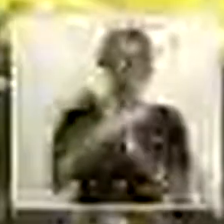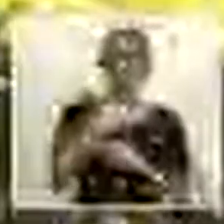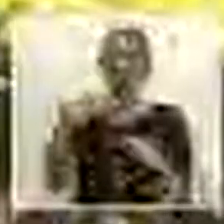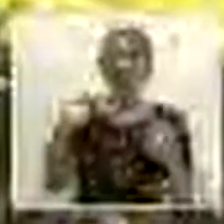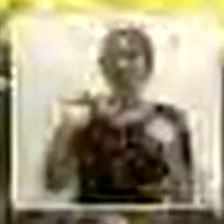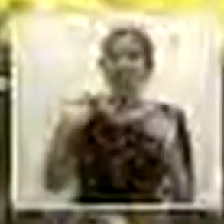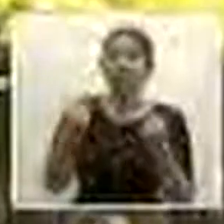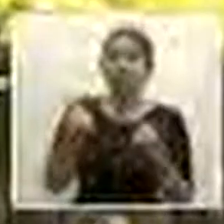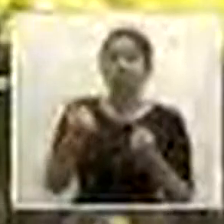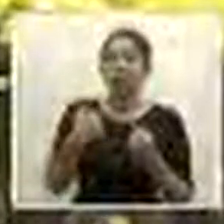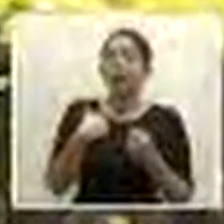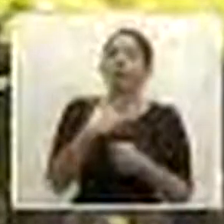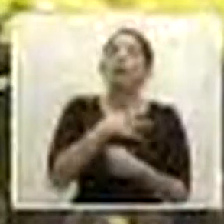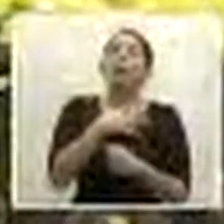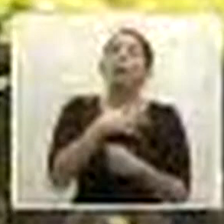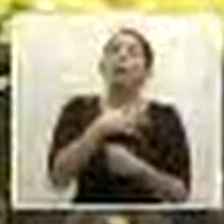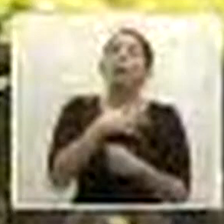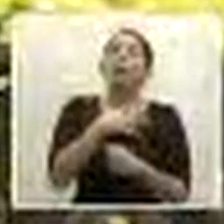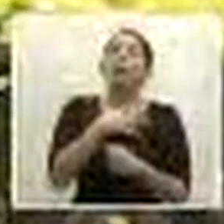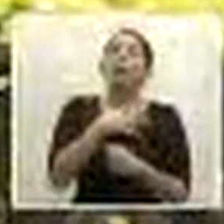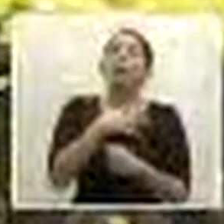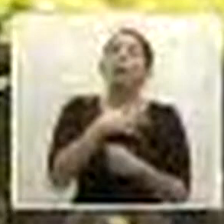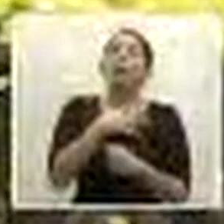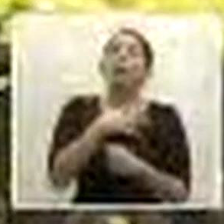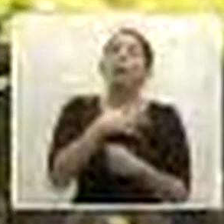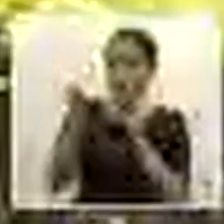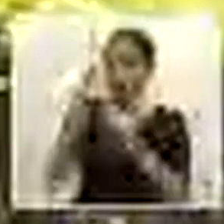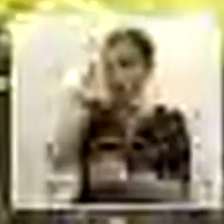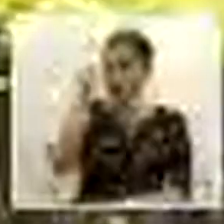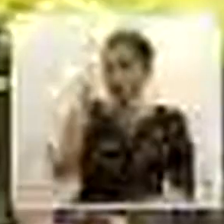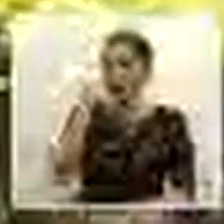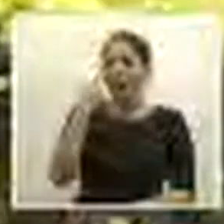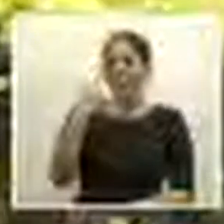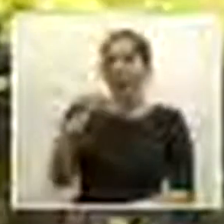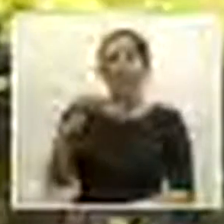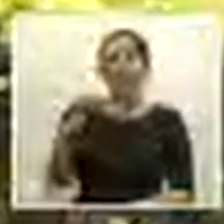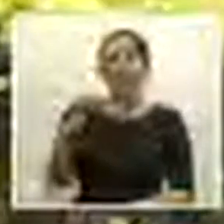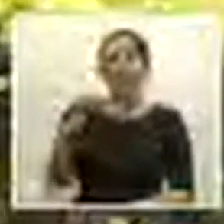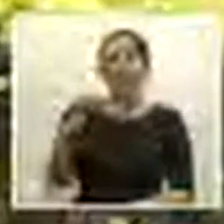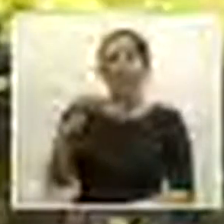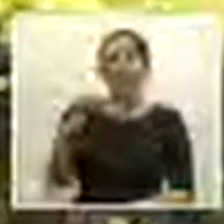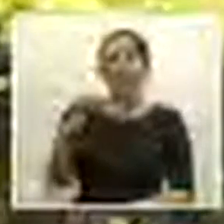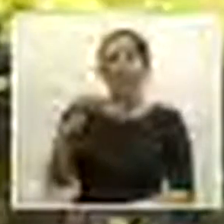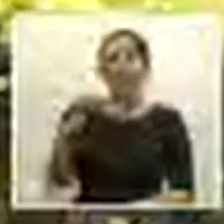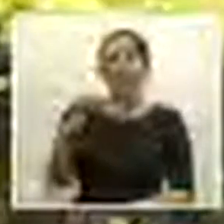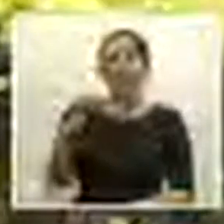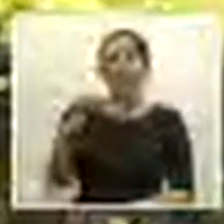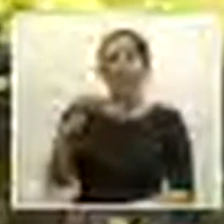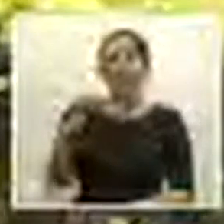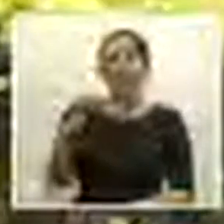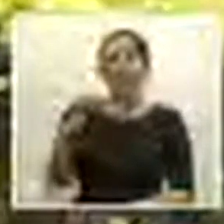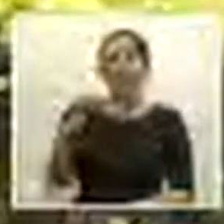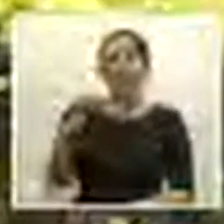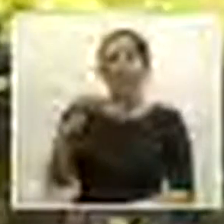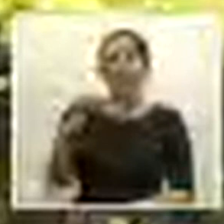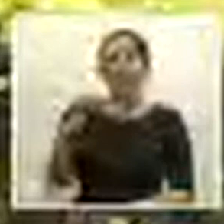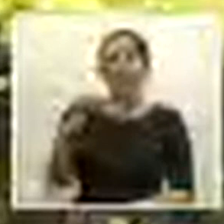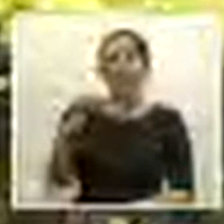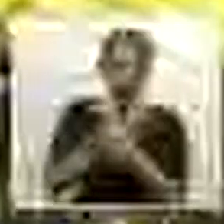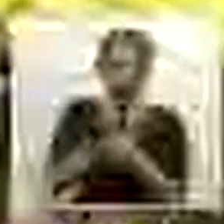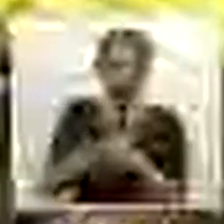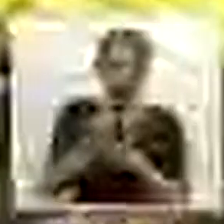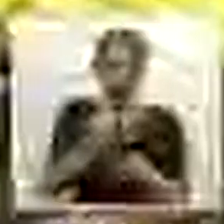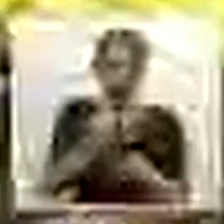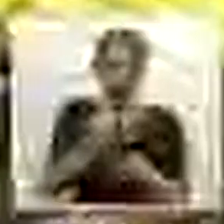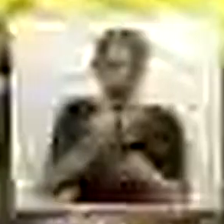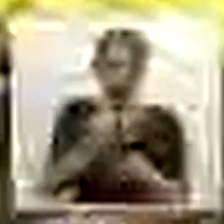de Salud, y me gustaría reutilizar esta analogía porque parece que las muertes no son suficientes y los llamados no son suficientes.